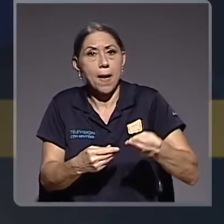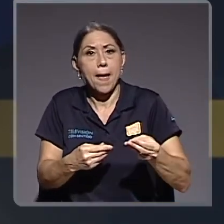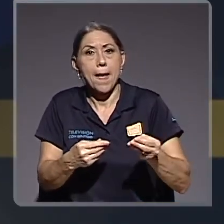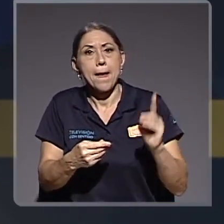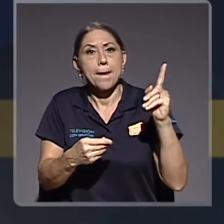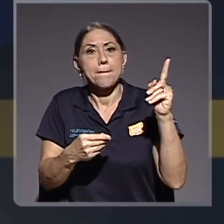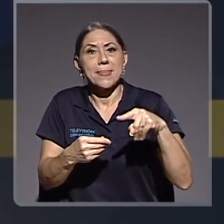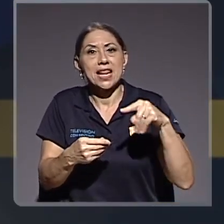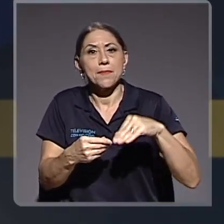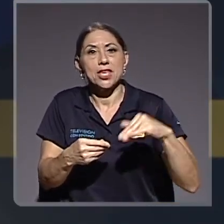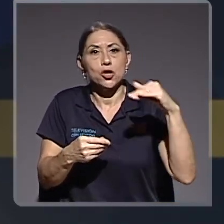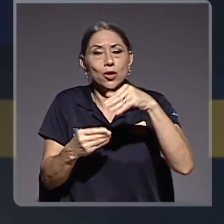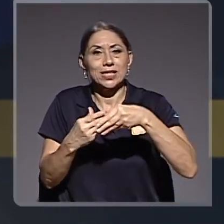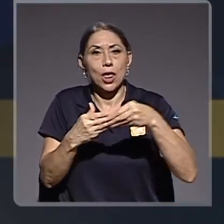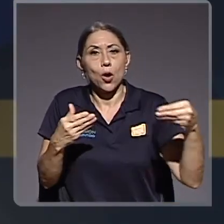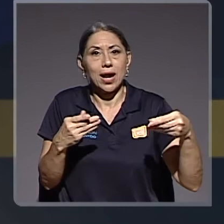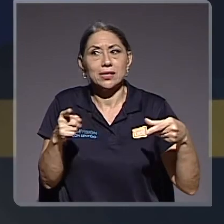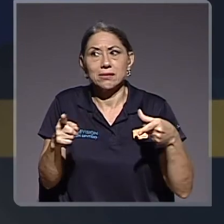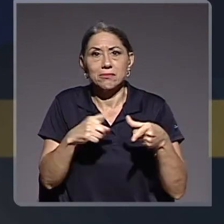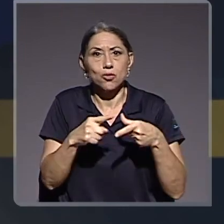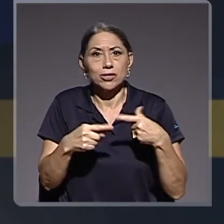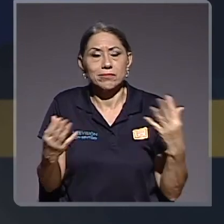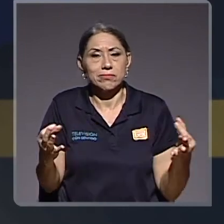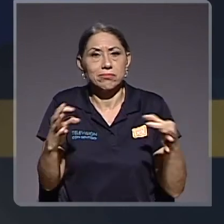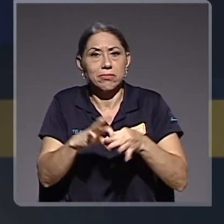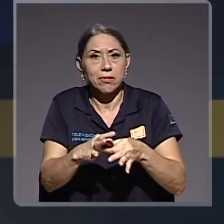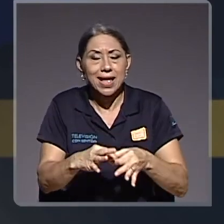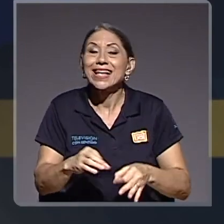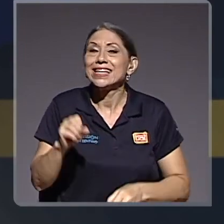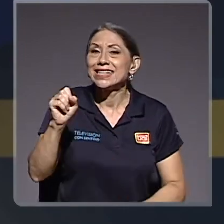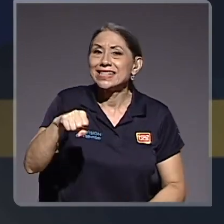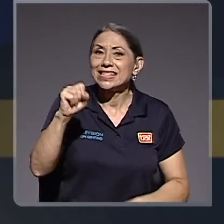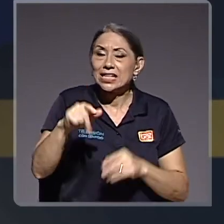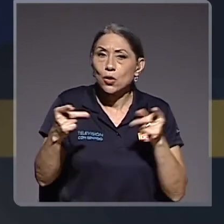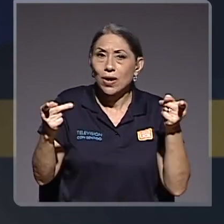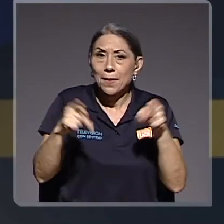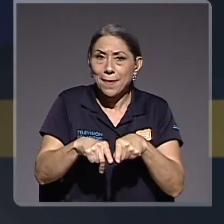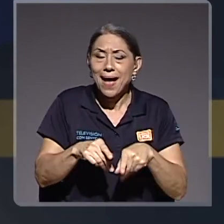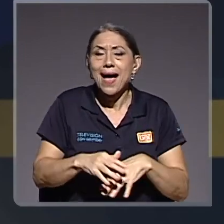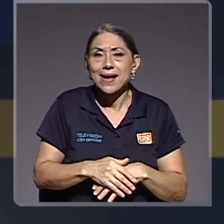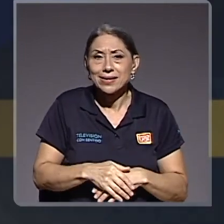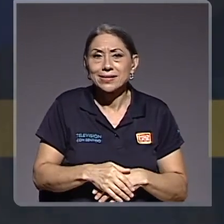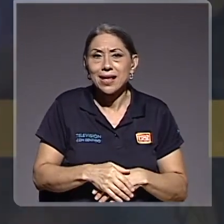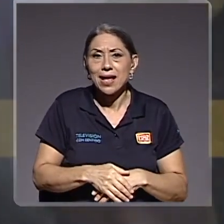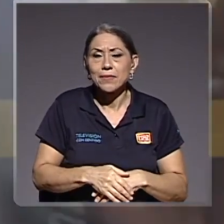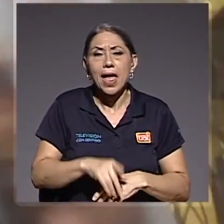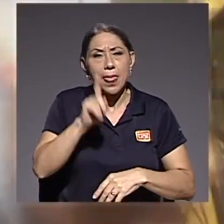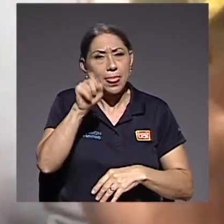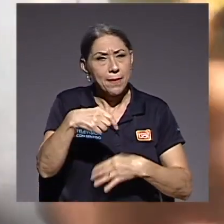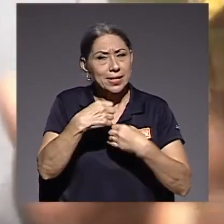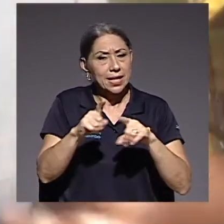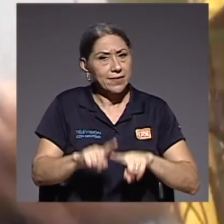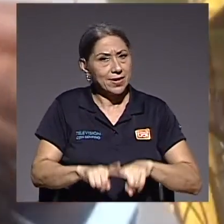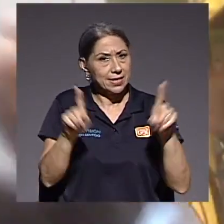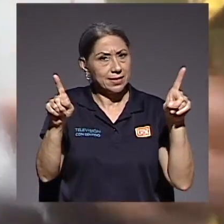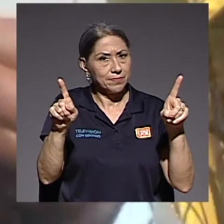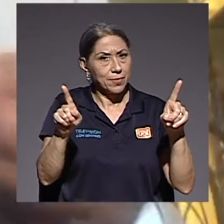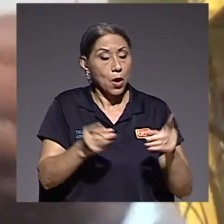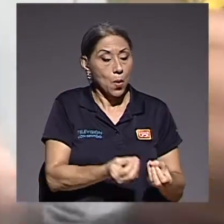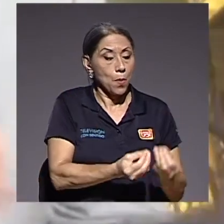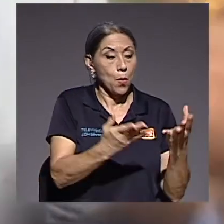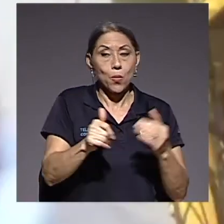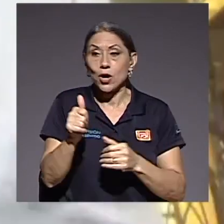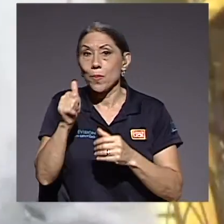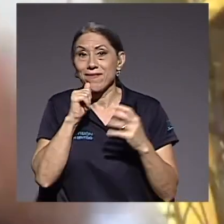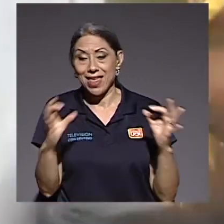lo que pasa es que en estas hay que distinguir. La alianza pública-privada es la